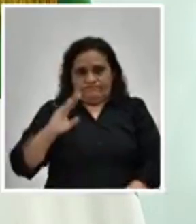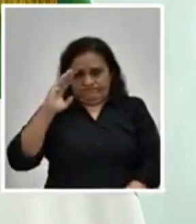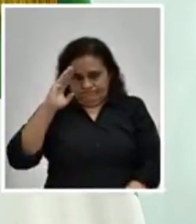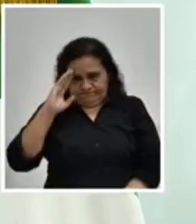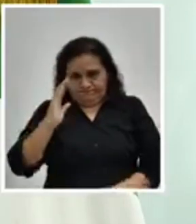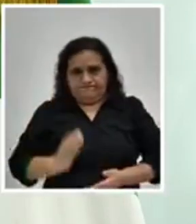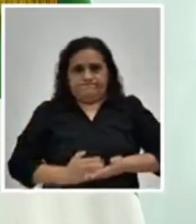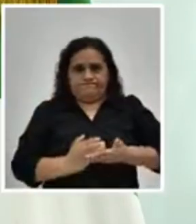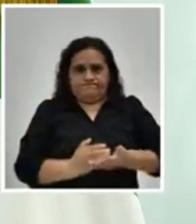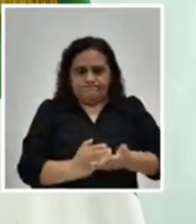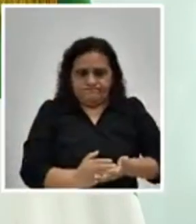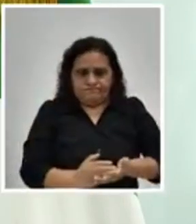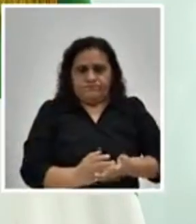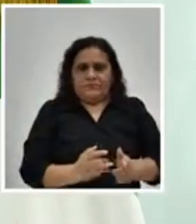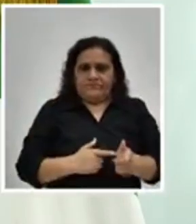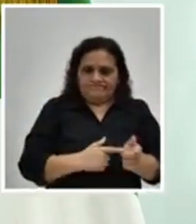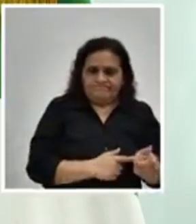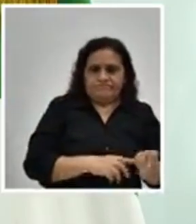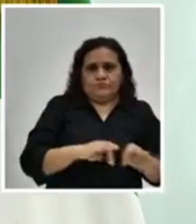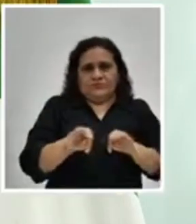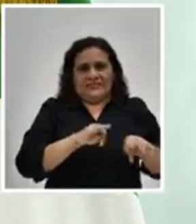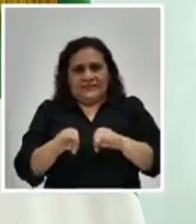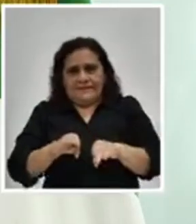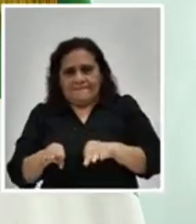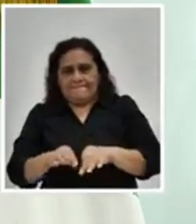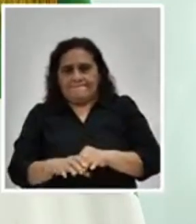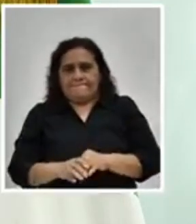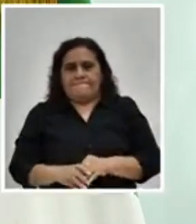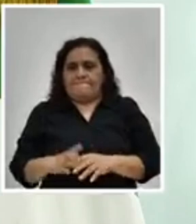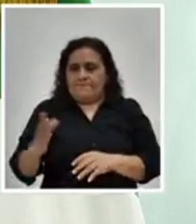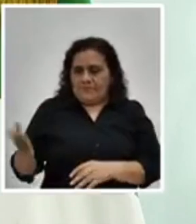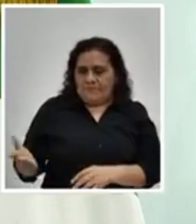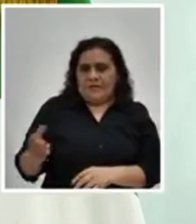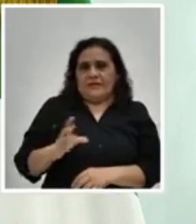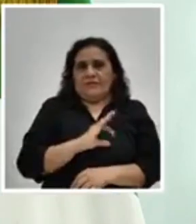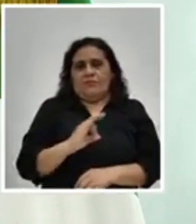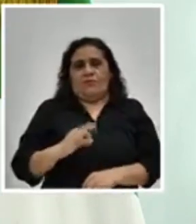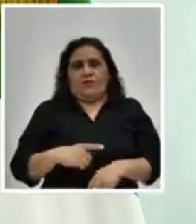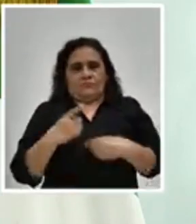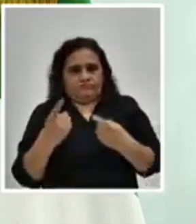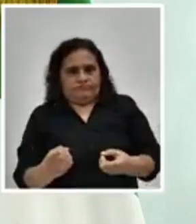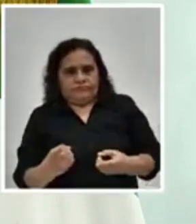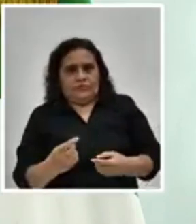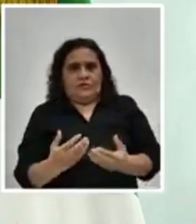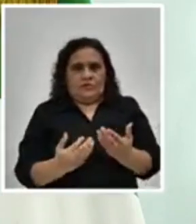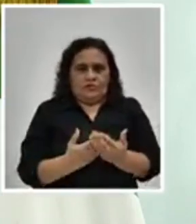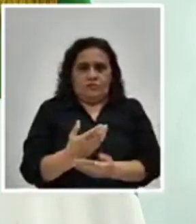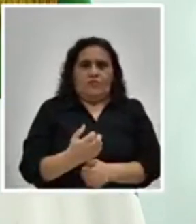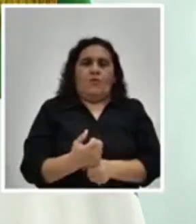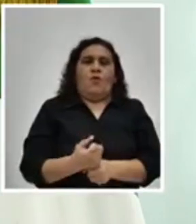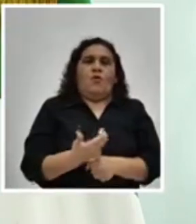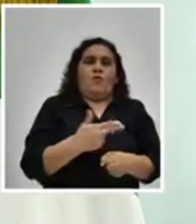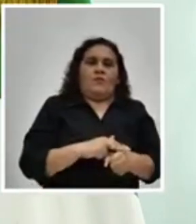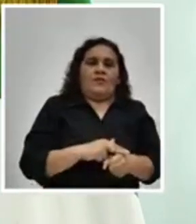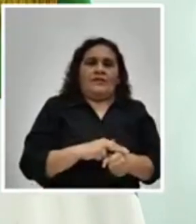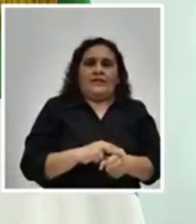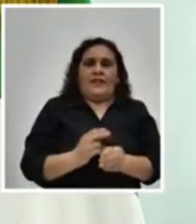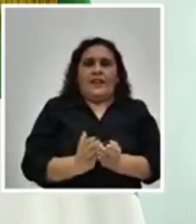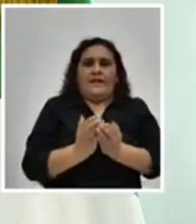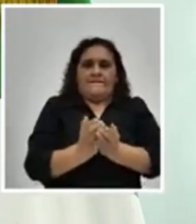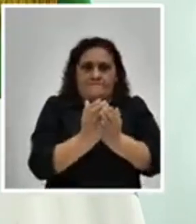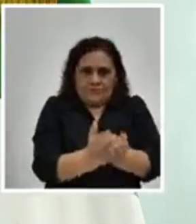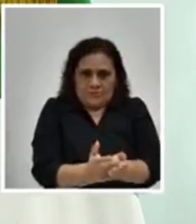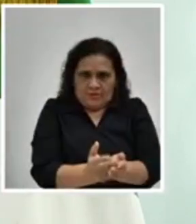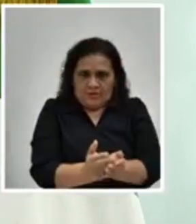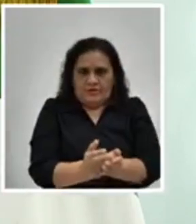seguimos coordinando esfuerzos para la infraestructura del nuevo Hospital Naval, el cual